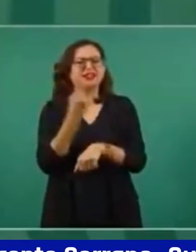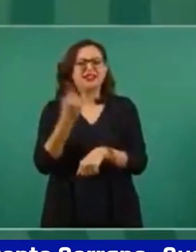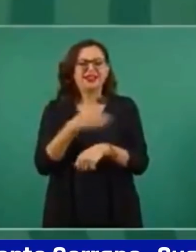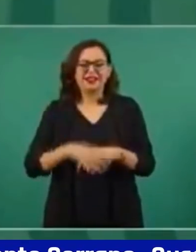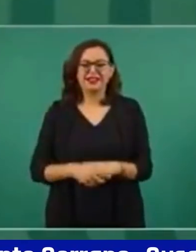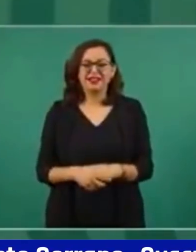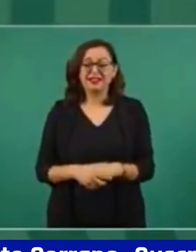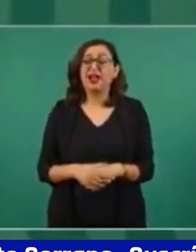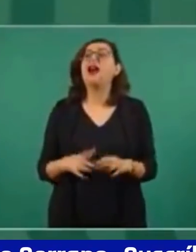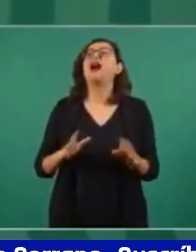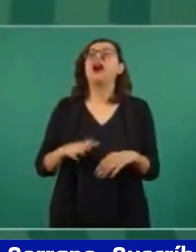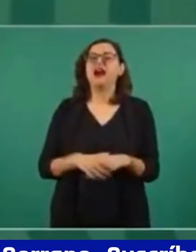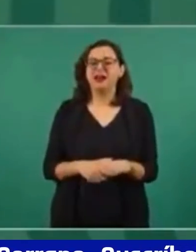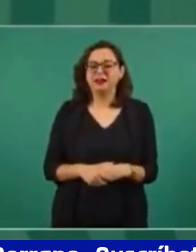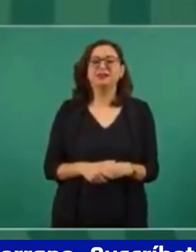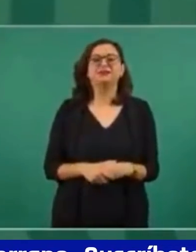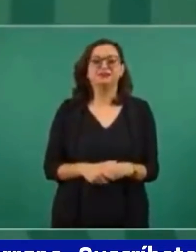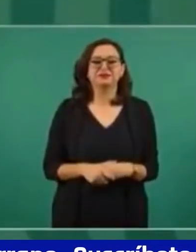Eso es.